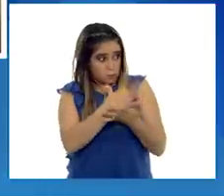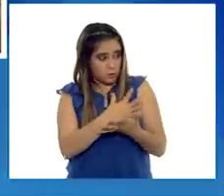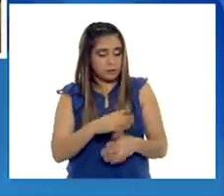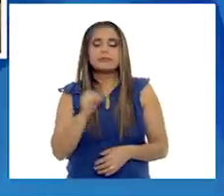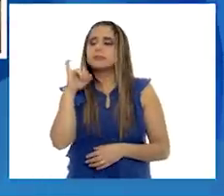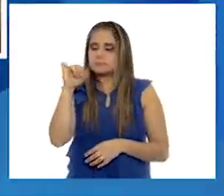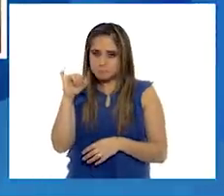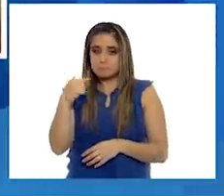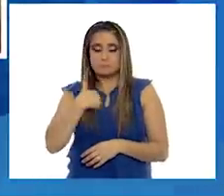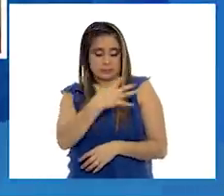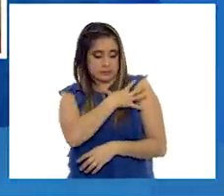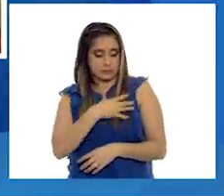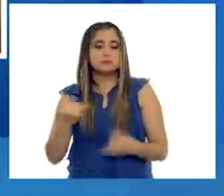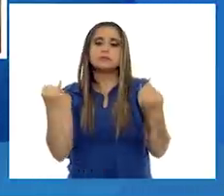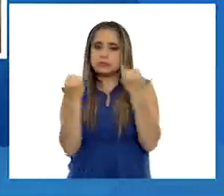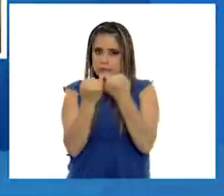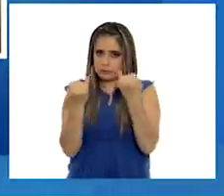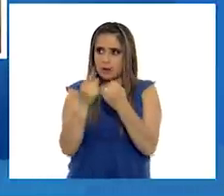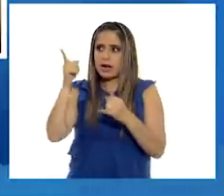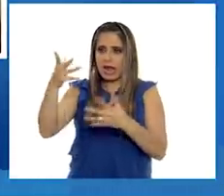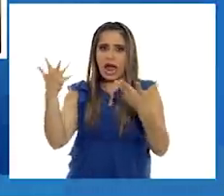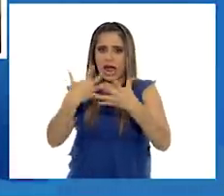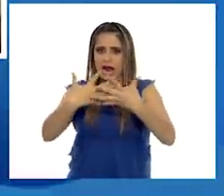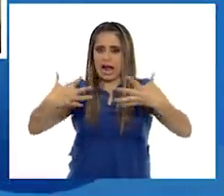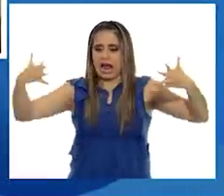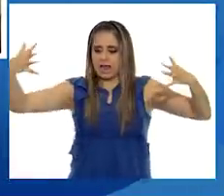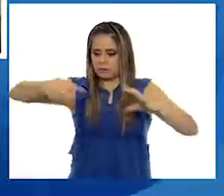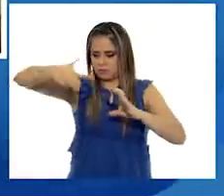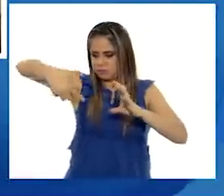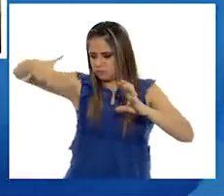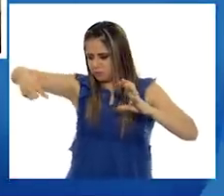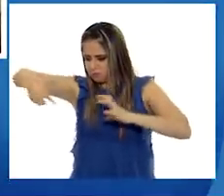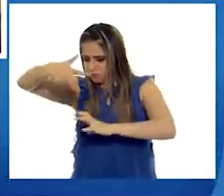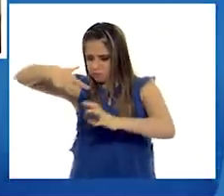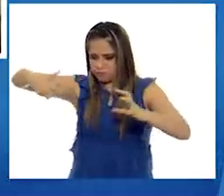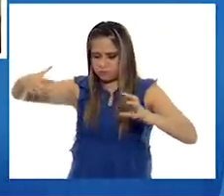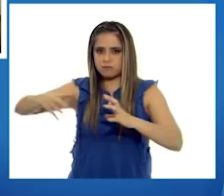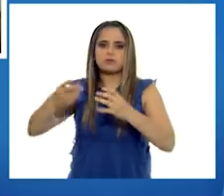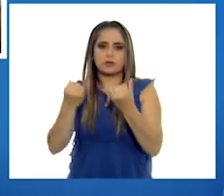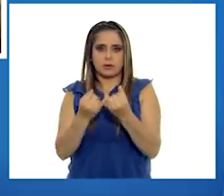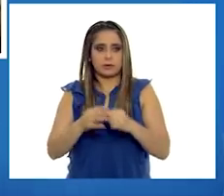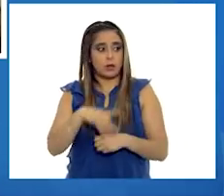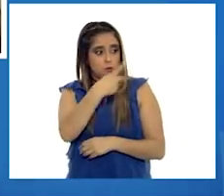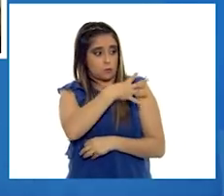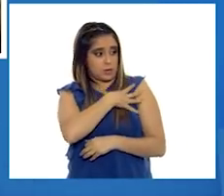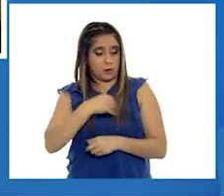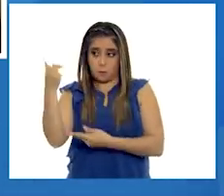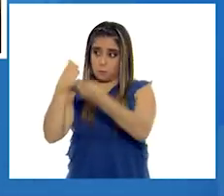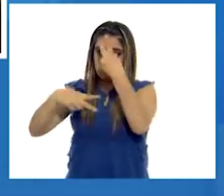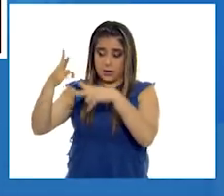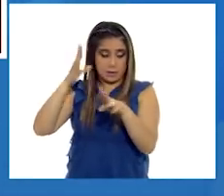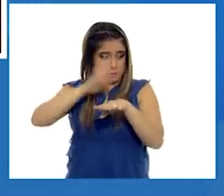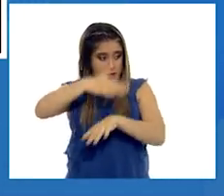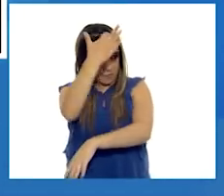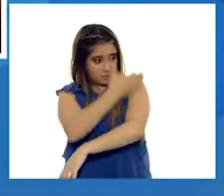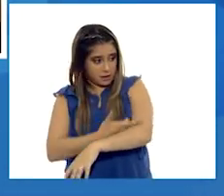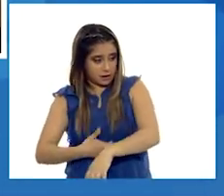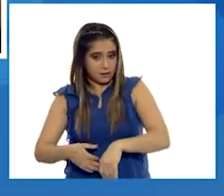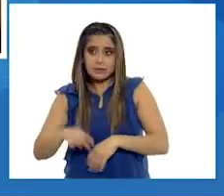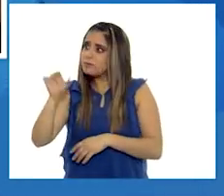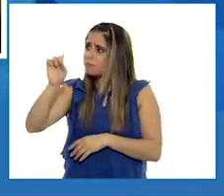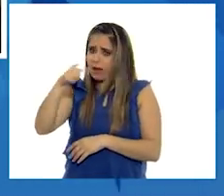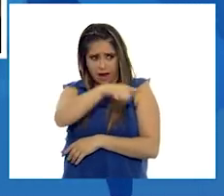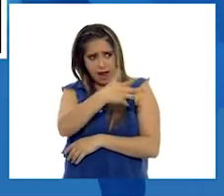hijo también hace piezas grandes, también ha hecho. Me dicen que su hijo va a venir al ratito, ¿verdad? Aquí